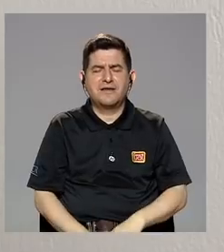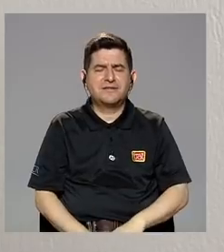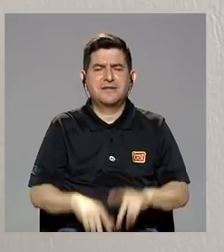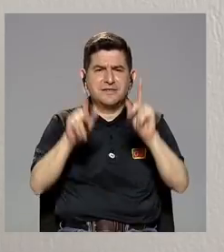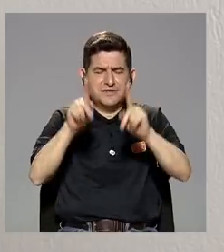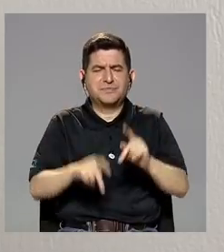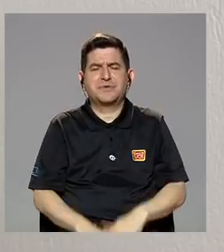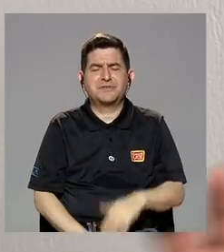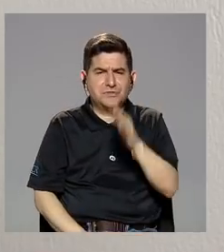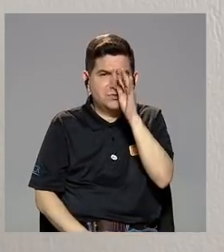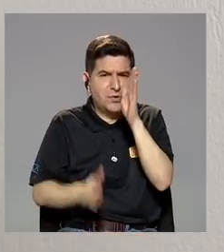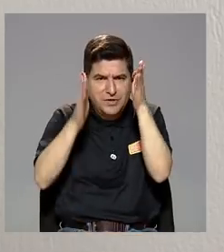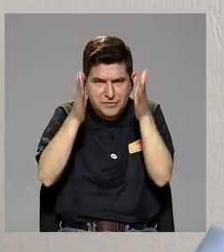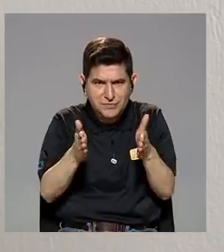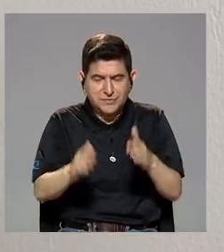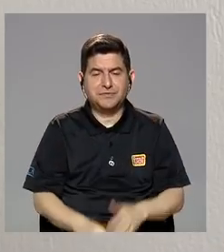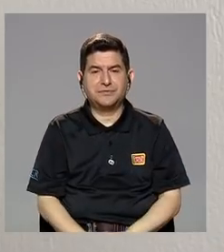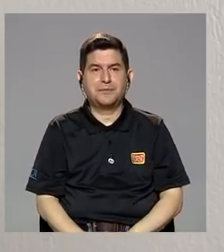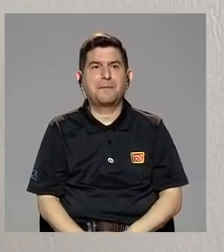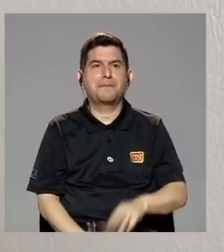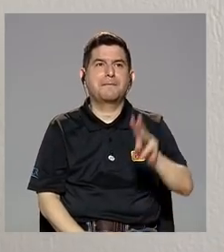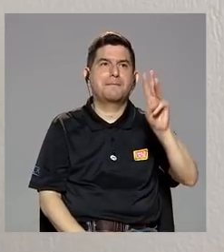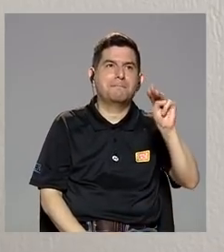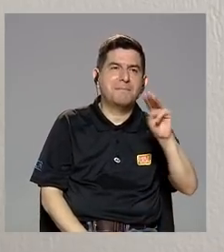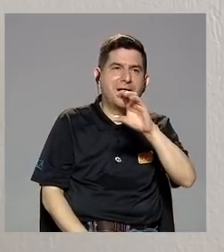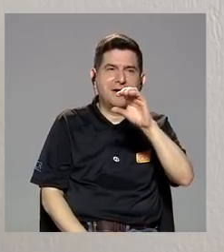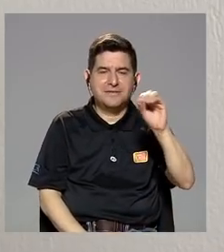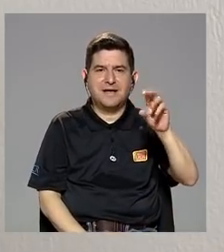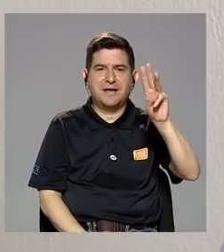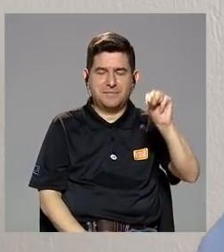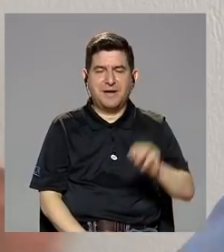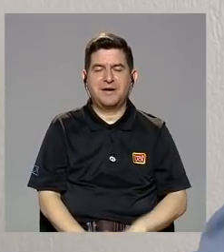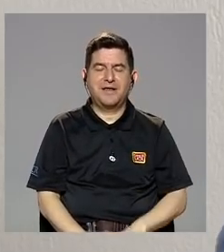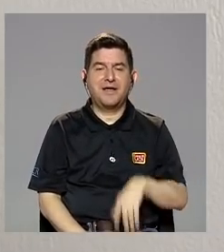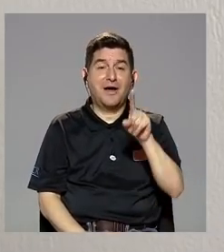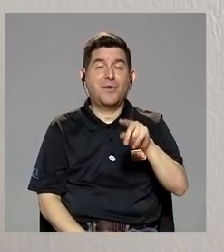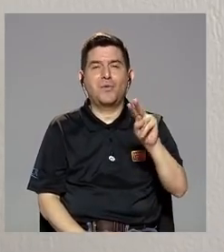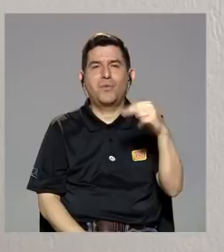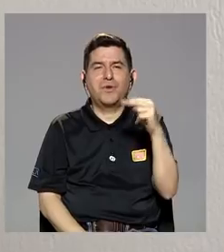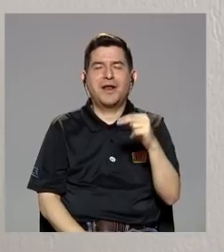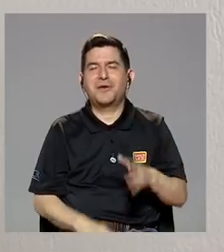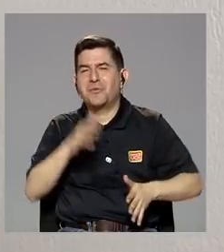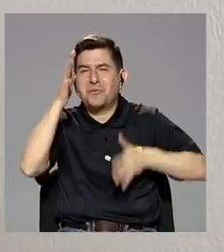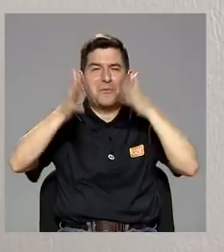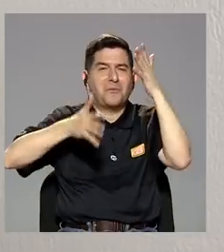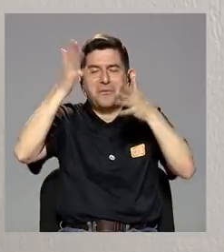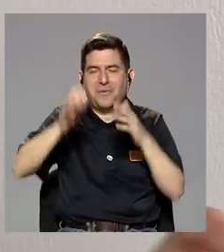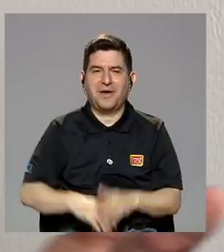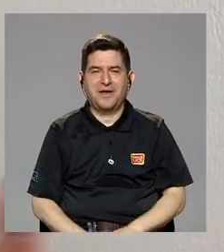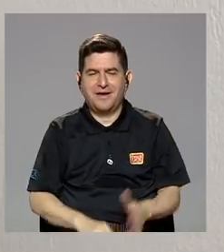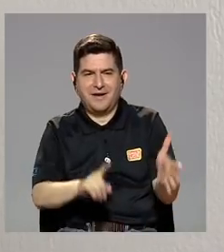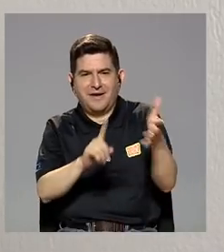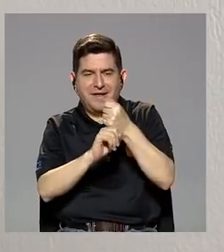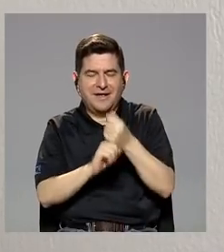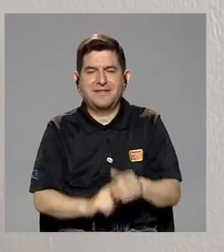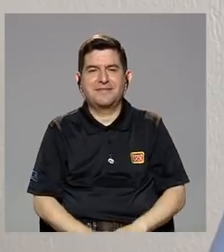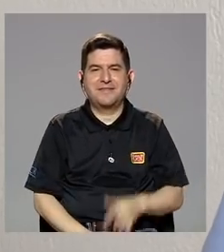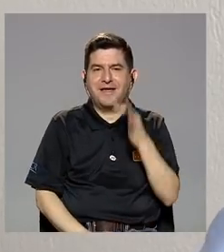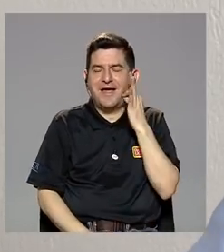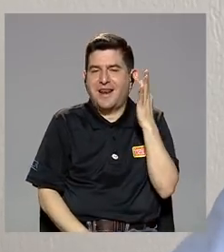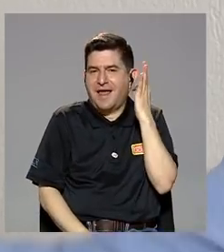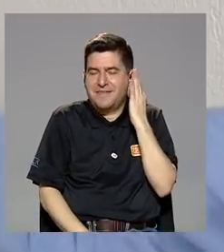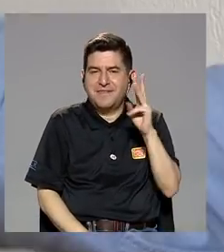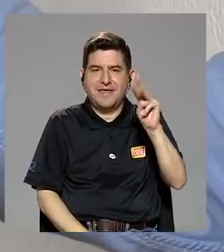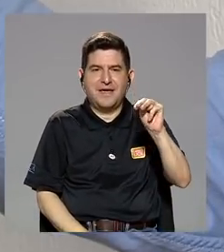y ya zapote empezó mano marcia y maría imbert y una telenovela que hicimos ahí el rapto de la tía mari escucha